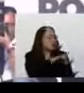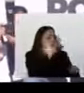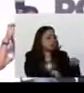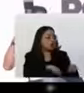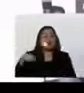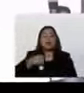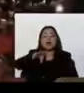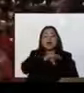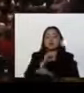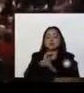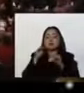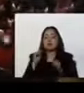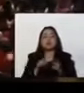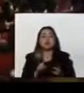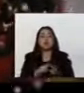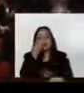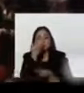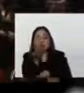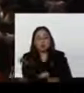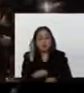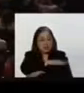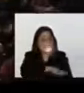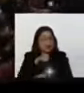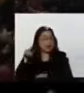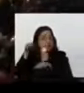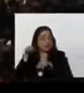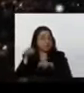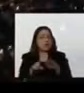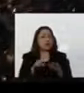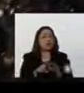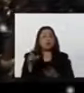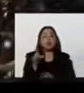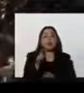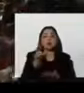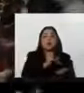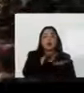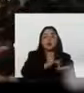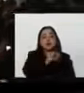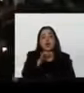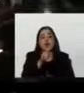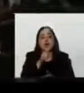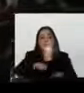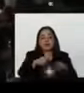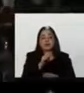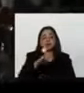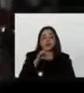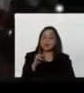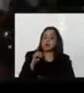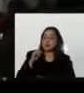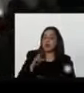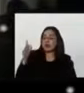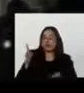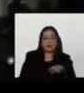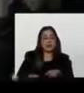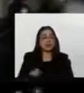las estancias infantiles, las escuelas de tiempo completo, cuando se quitó los apoyos del Seguro Popular para las